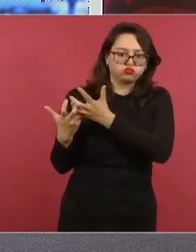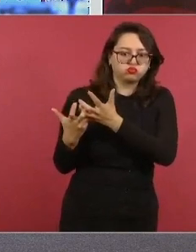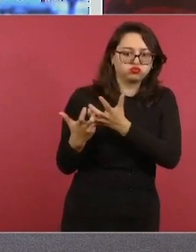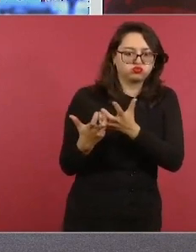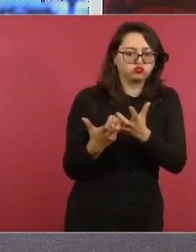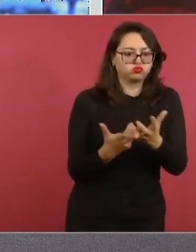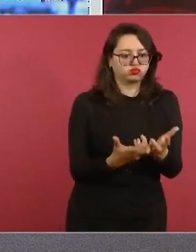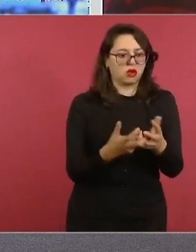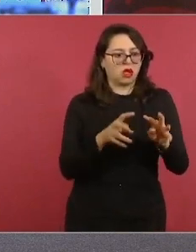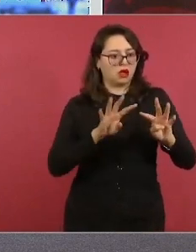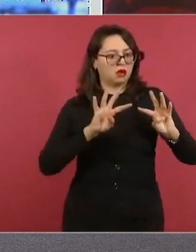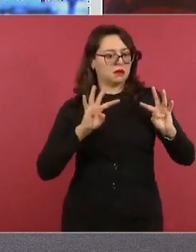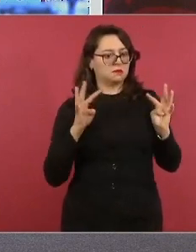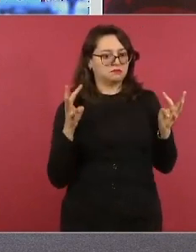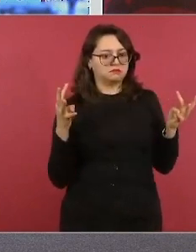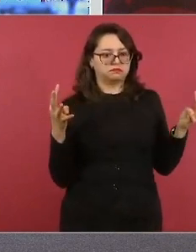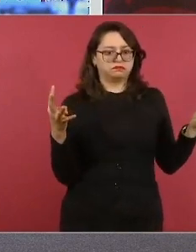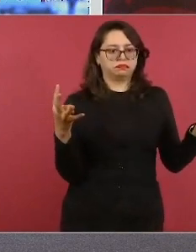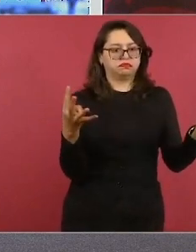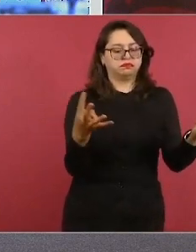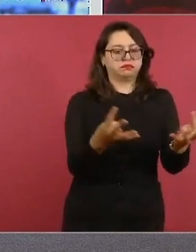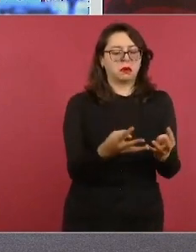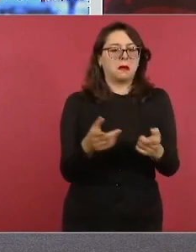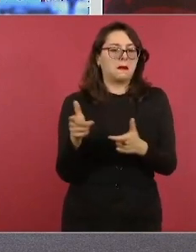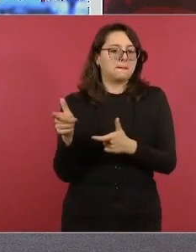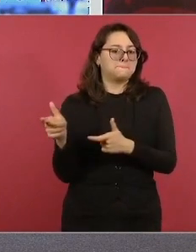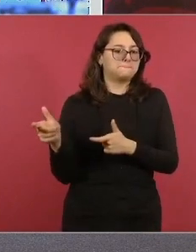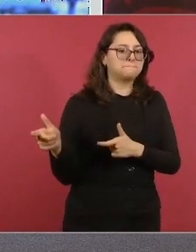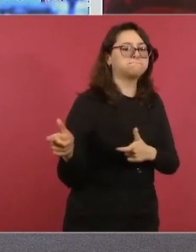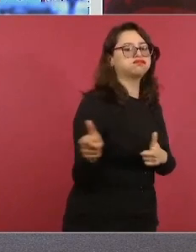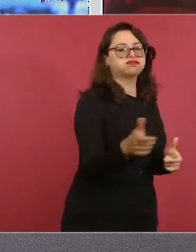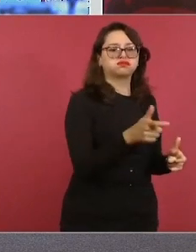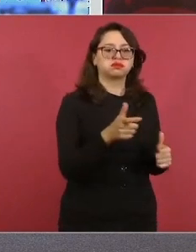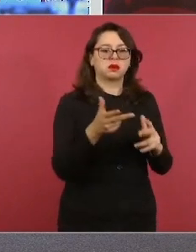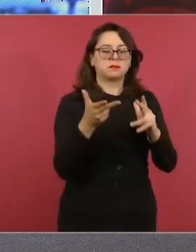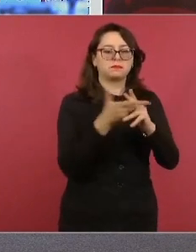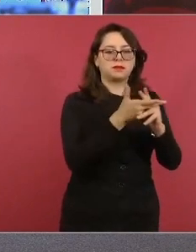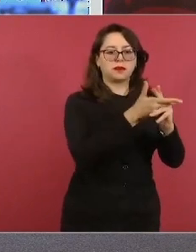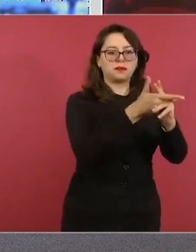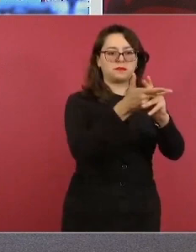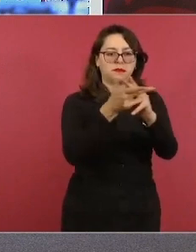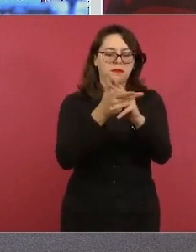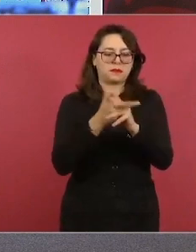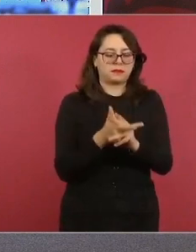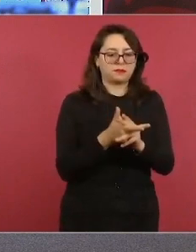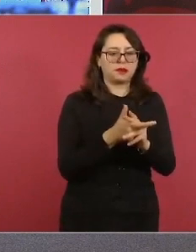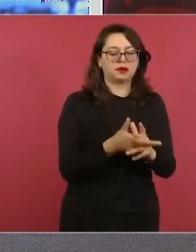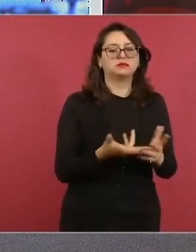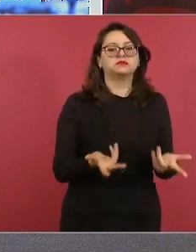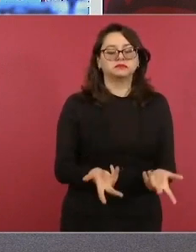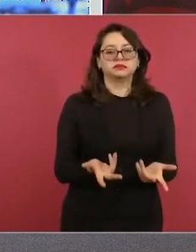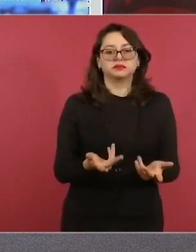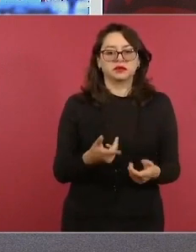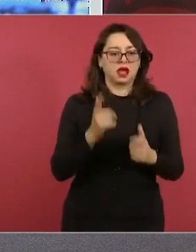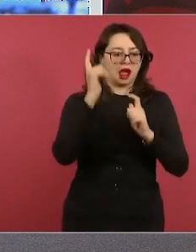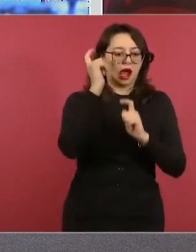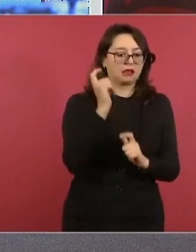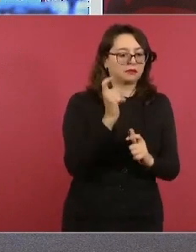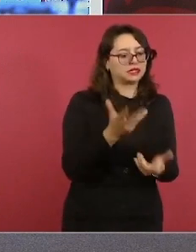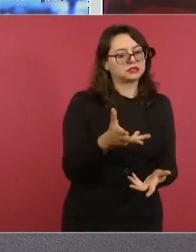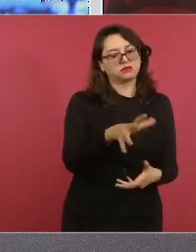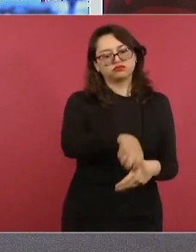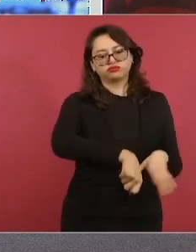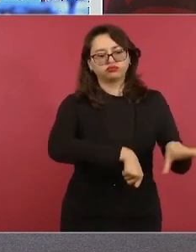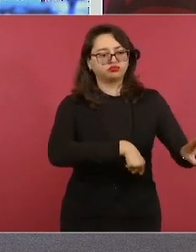emboscaron a los policías y agentes privándolos de la vida y robándoles sus armas de cargo estas personas